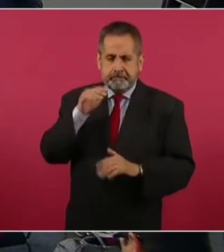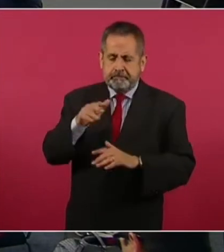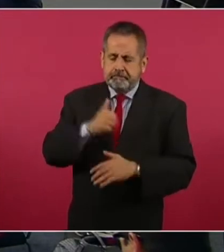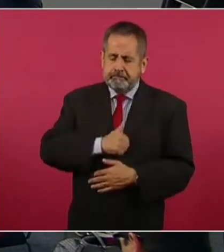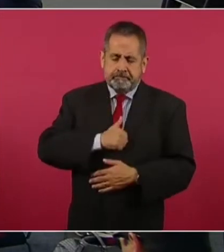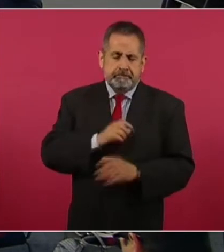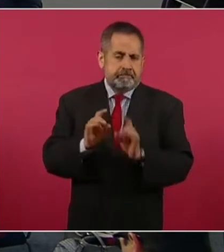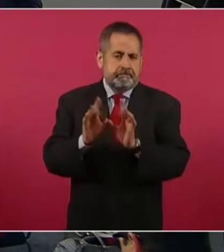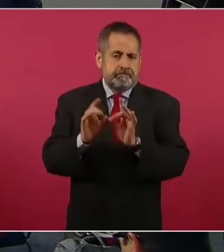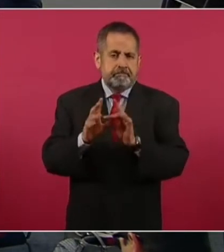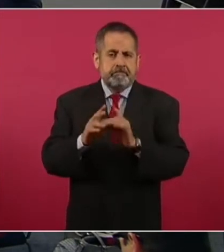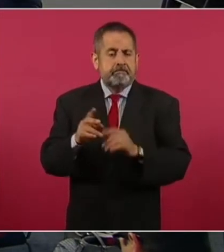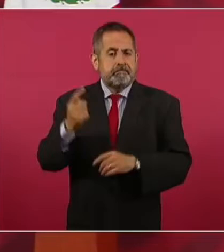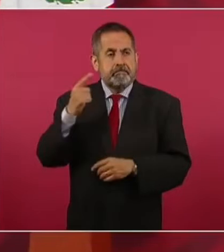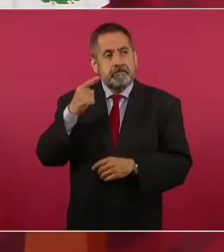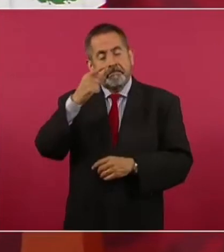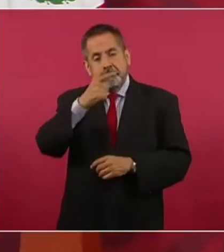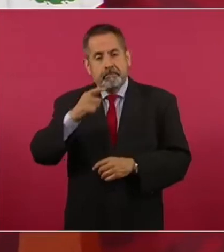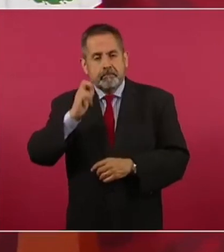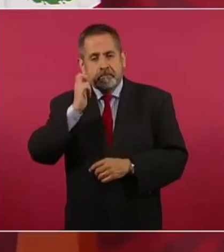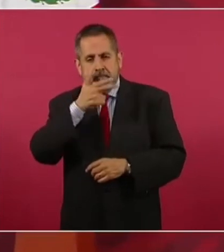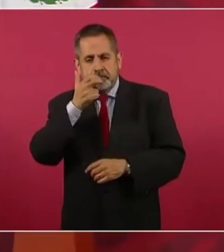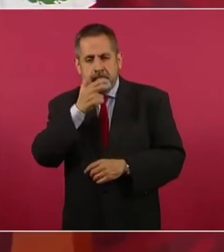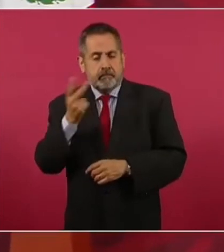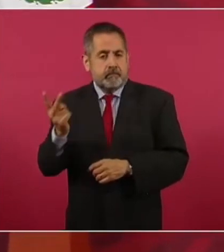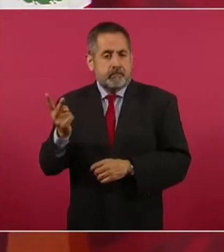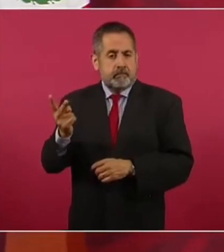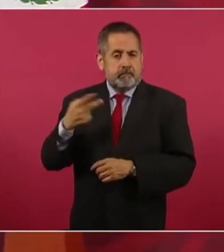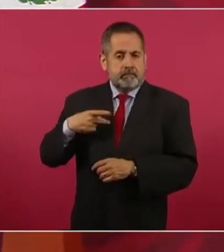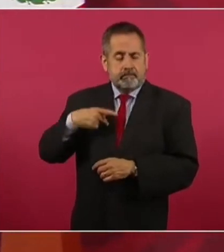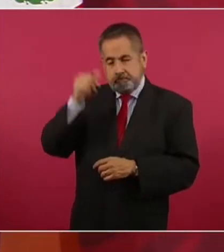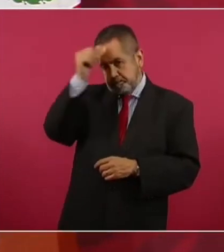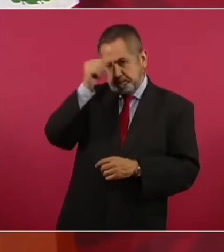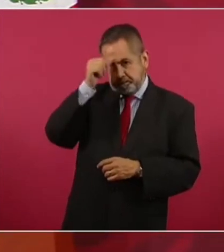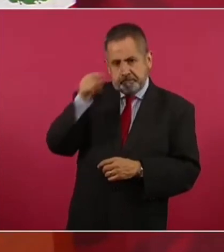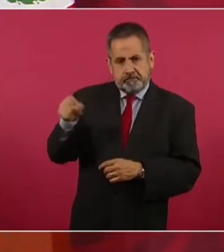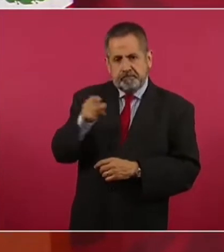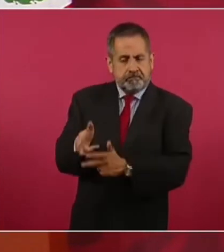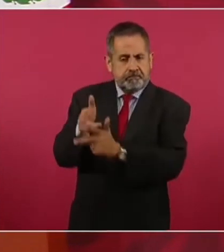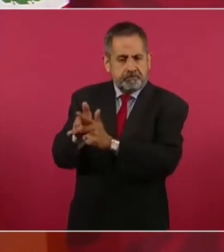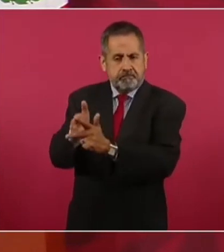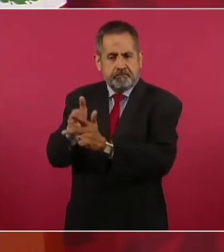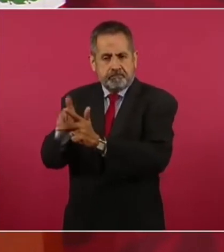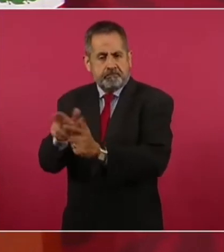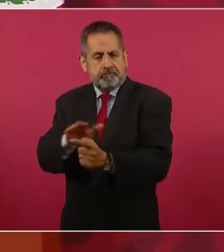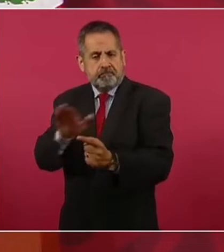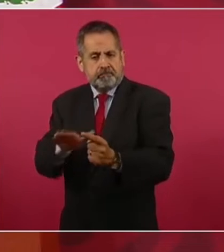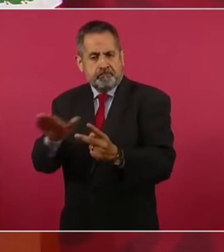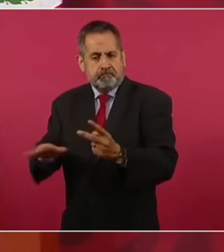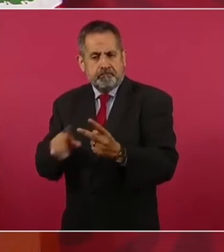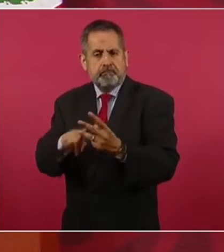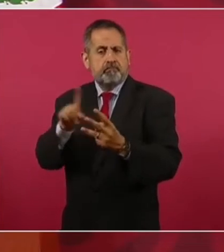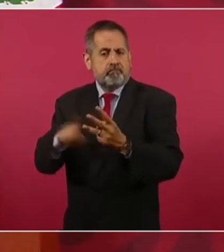de los asesinatos en Chihuahua, de los 2 sacerdotes y del guía de turista,